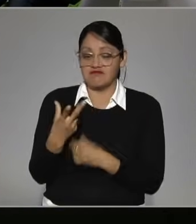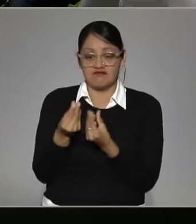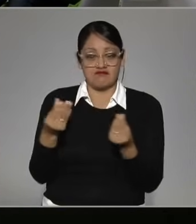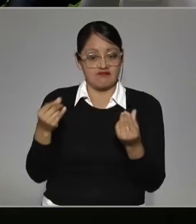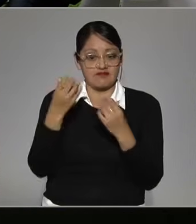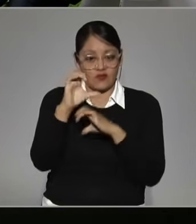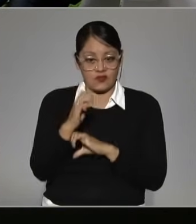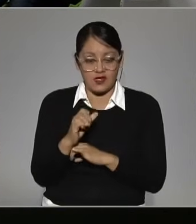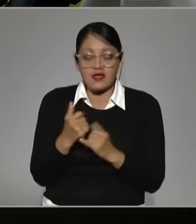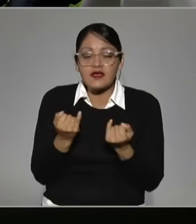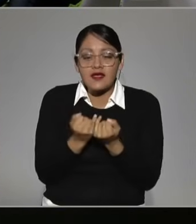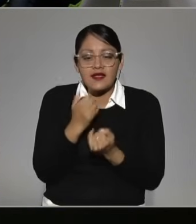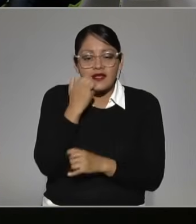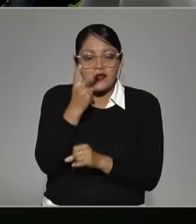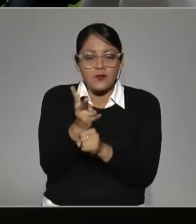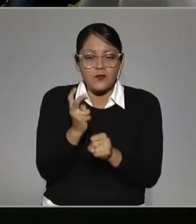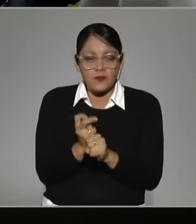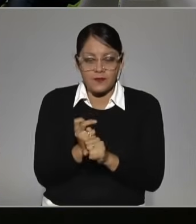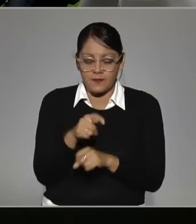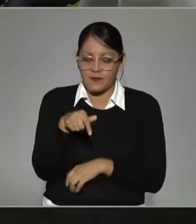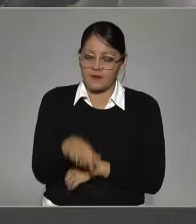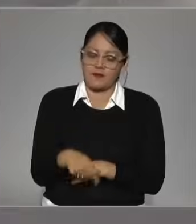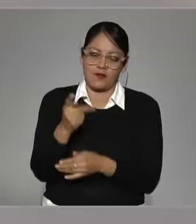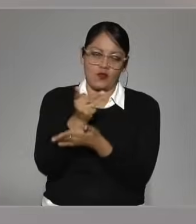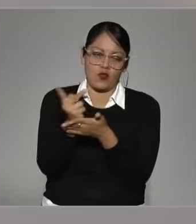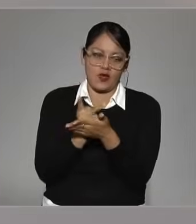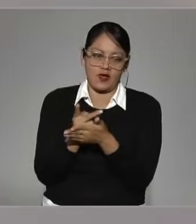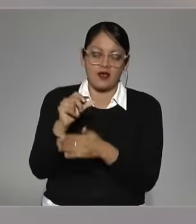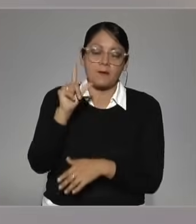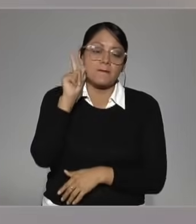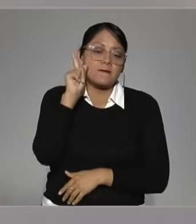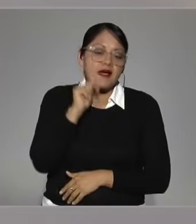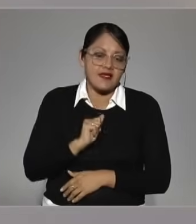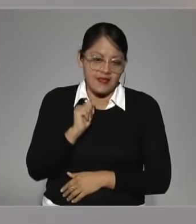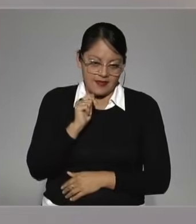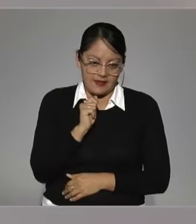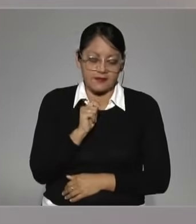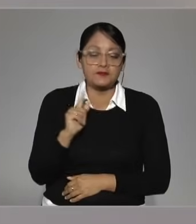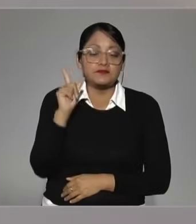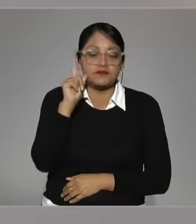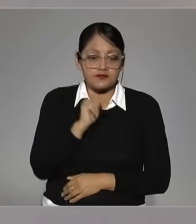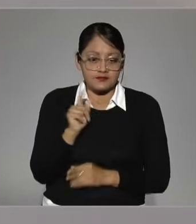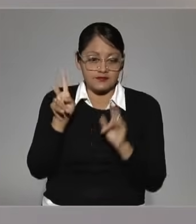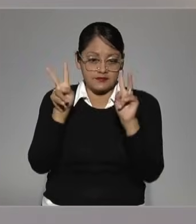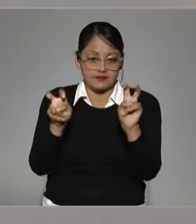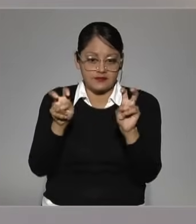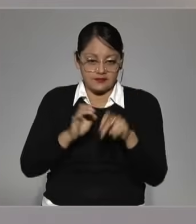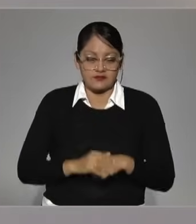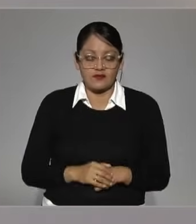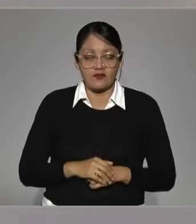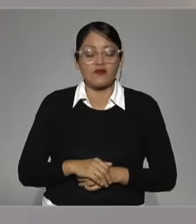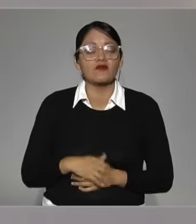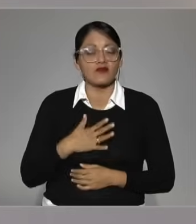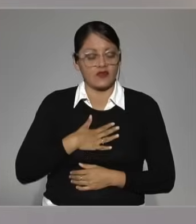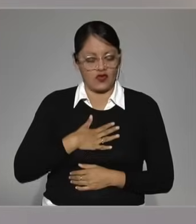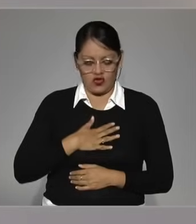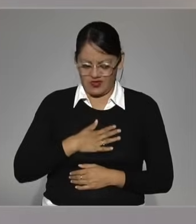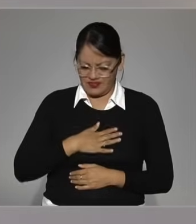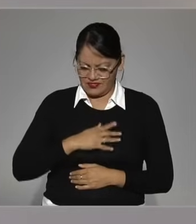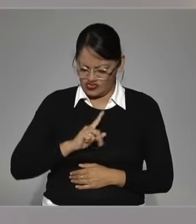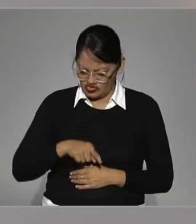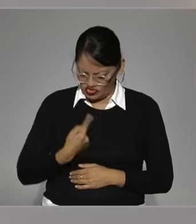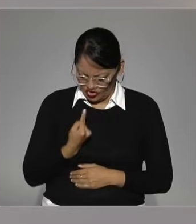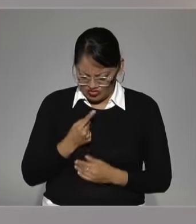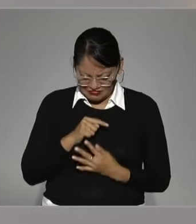y de hecho también los queremos invitar a que vean el programa del día de mañana. Mañana se titula Soy todo lo que no